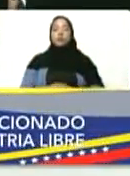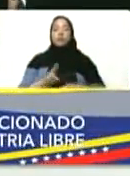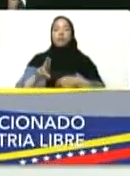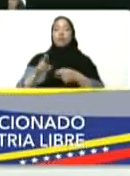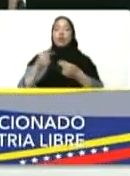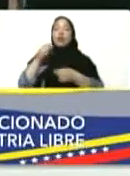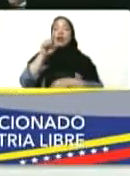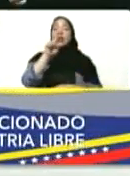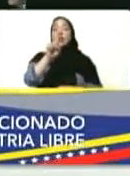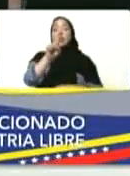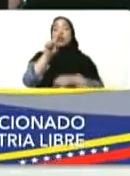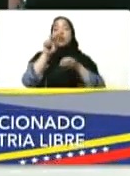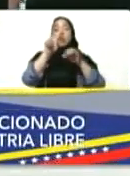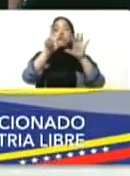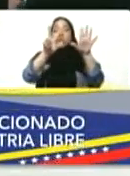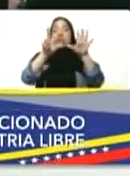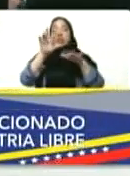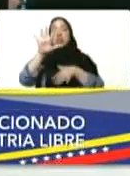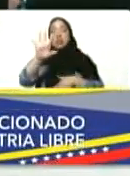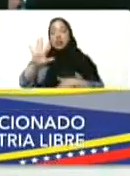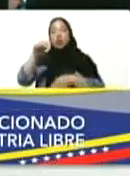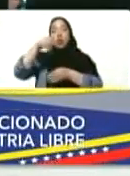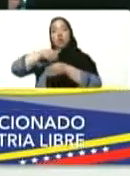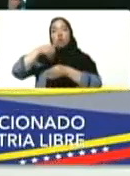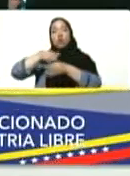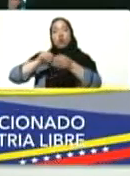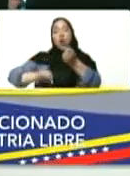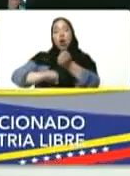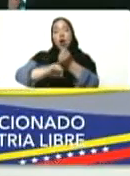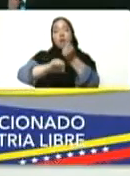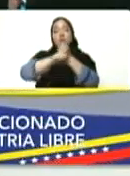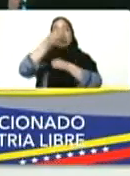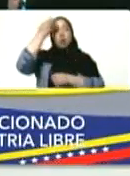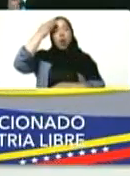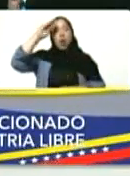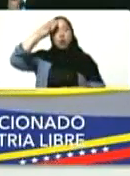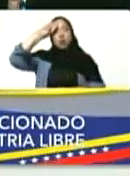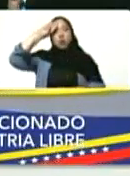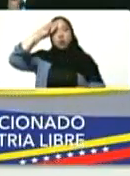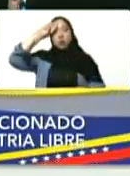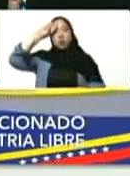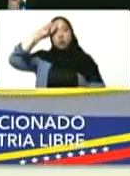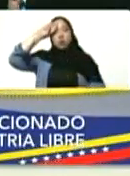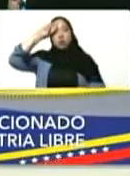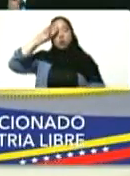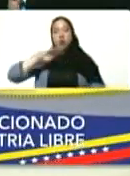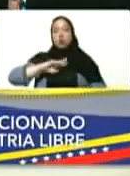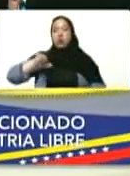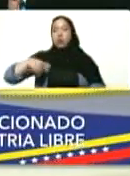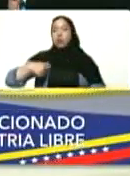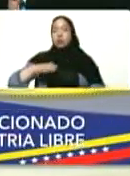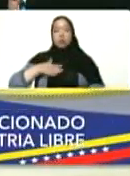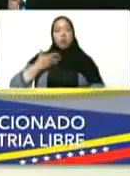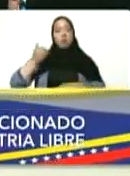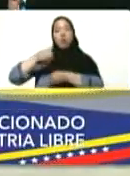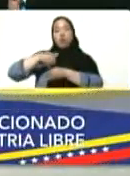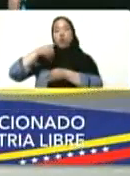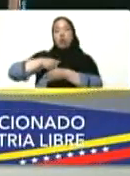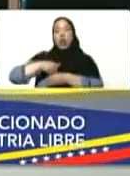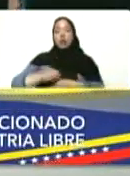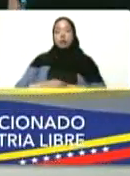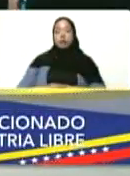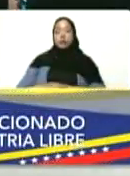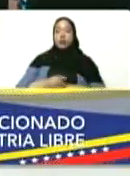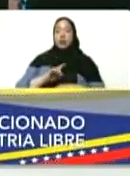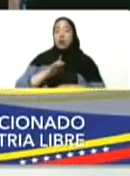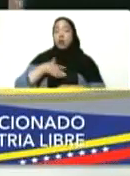Sacaron 185 votos ejercidos. Nosotros no pudimos votar porque las sanciones